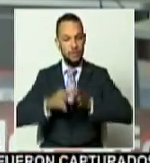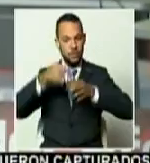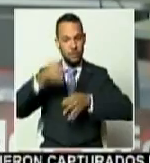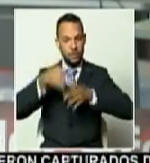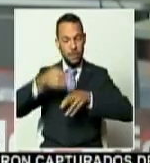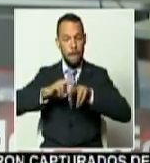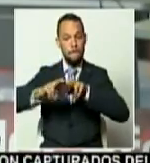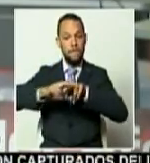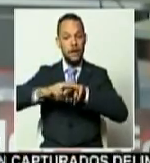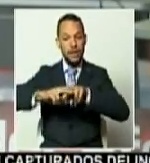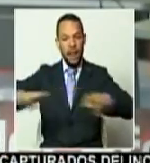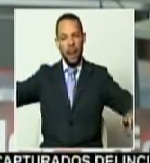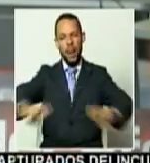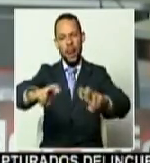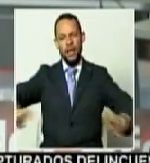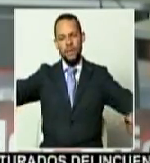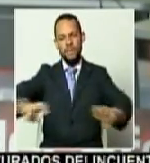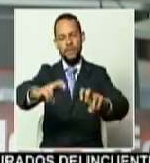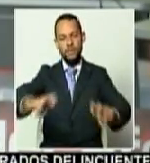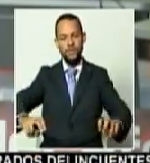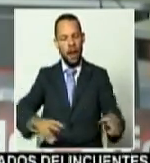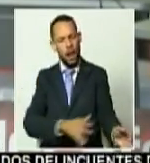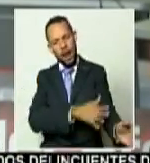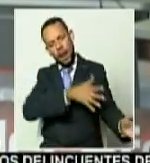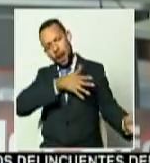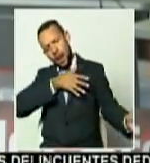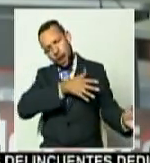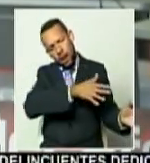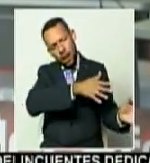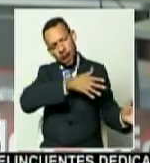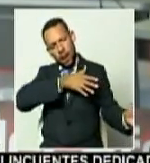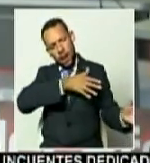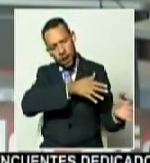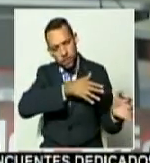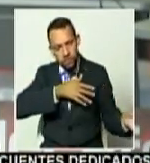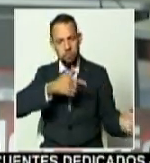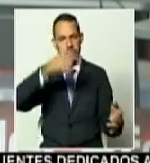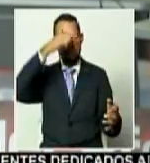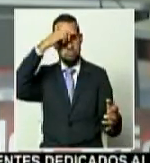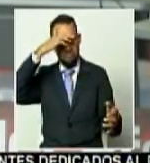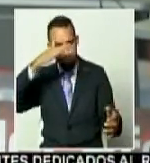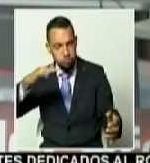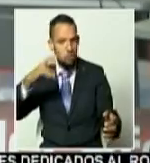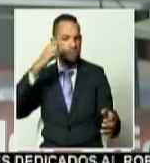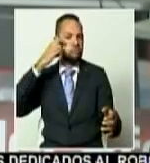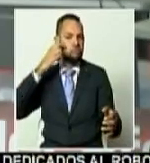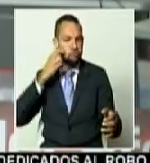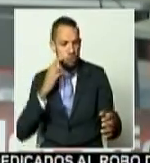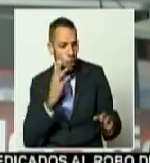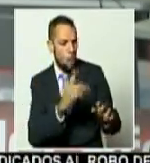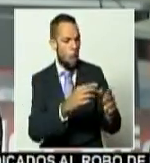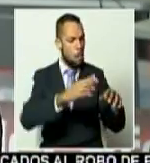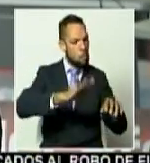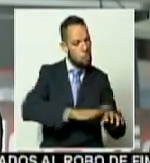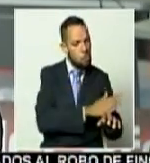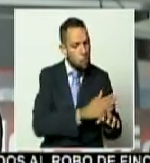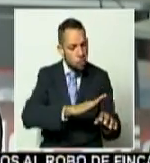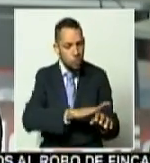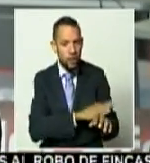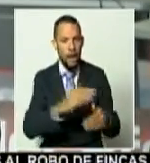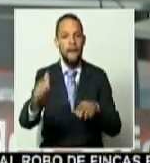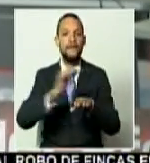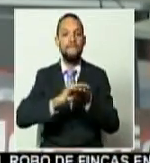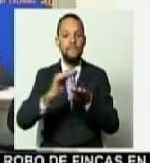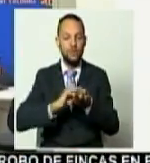de Manizales lo mejor de la música del Pacífico y el Caribe colombiano, con las canciones de Herencia de Timbiquí y Fruco y sus Tesos, los dos grandes